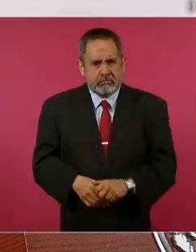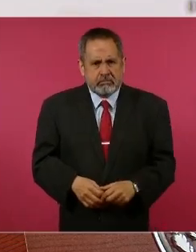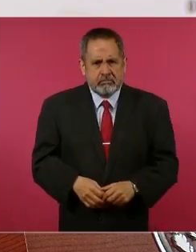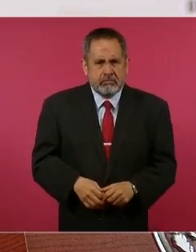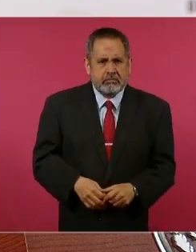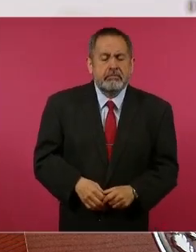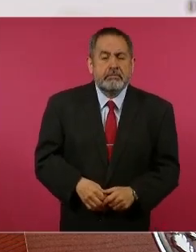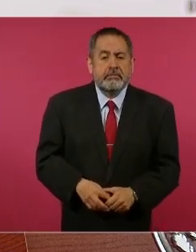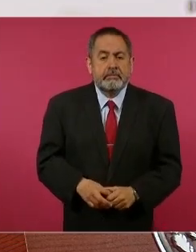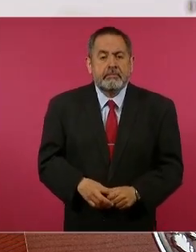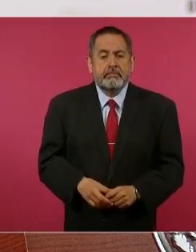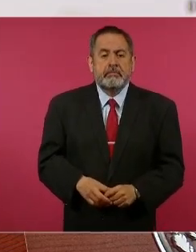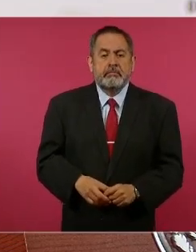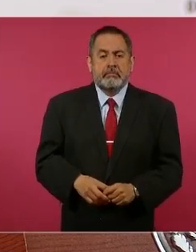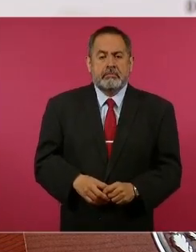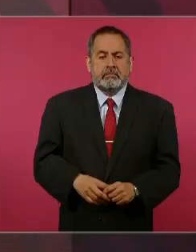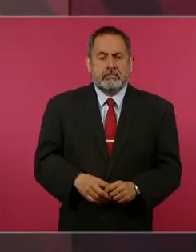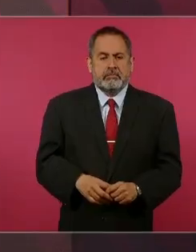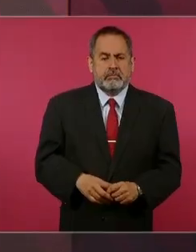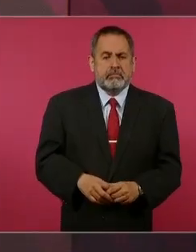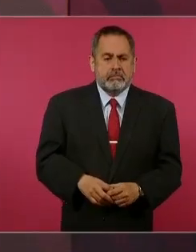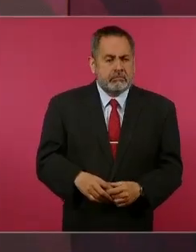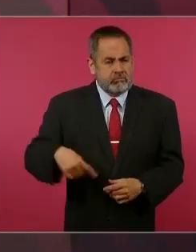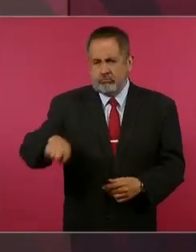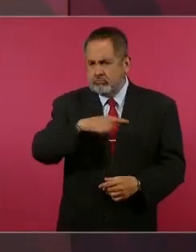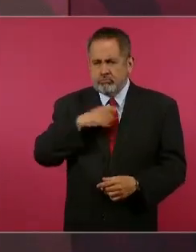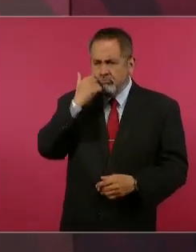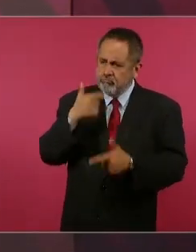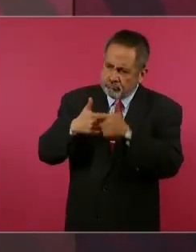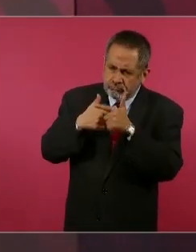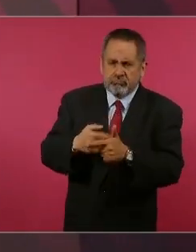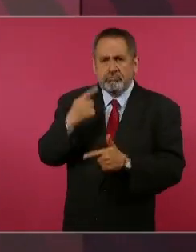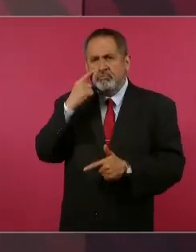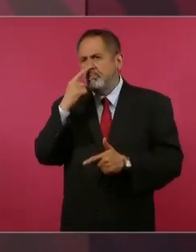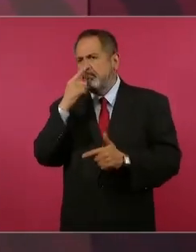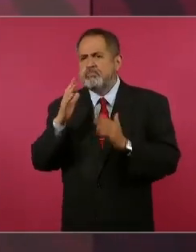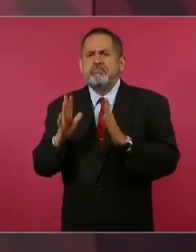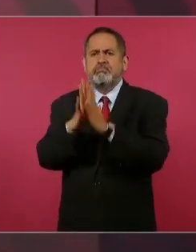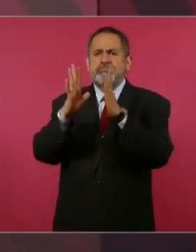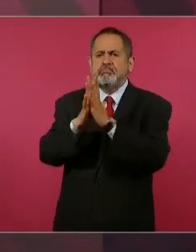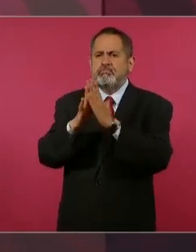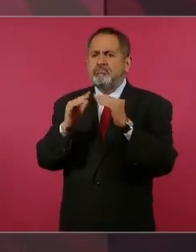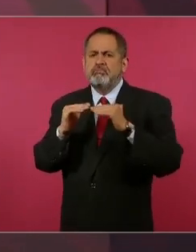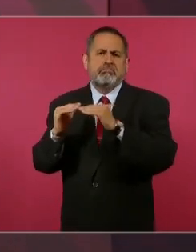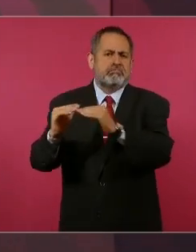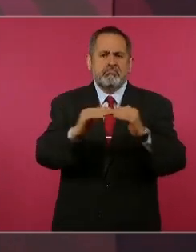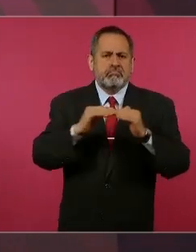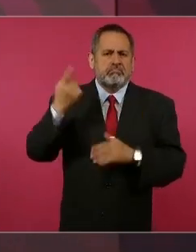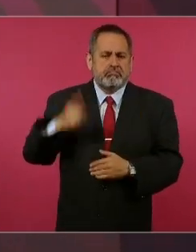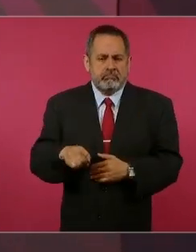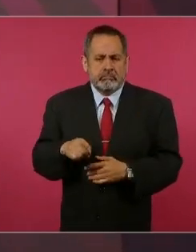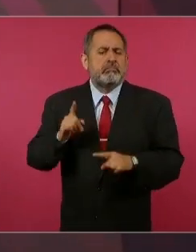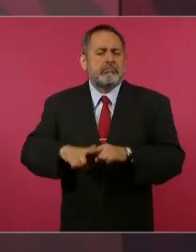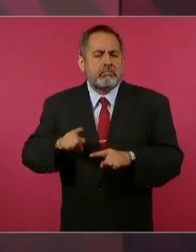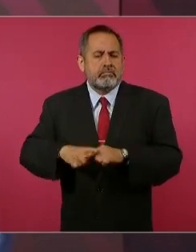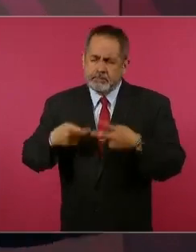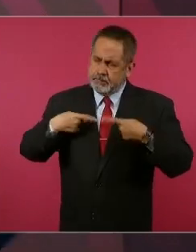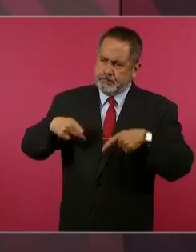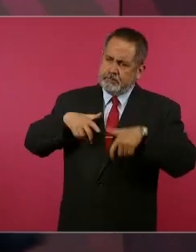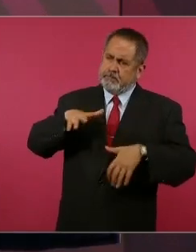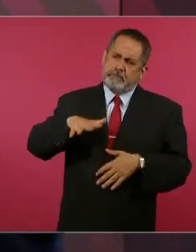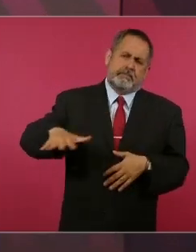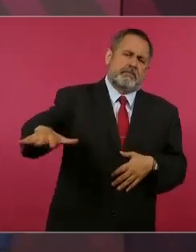No, si queremos consolidar la democracia en México. Es el pueblo el que decide,